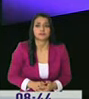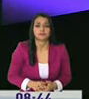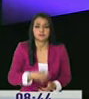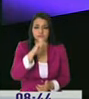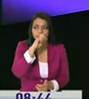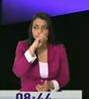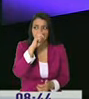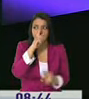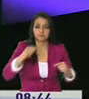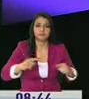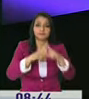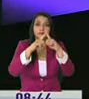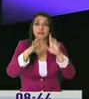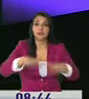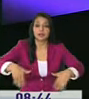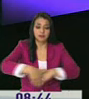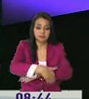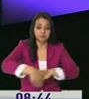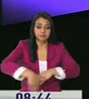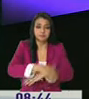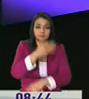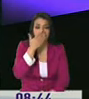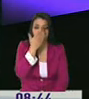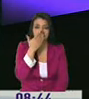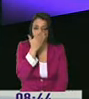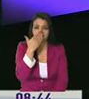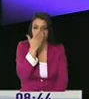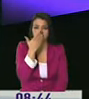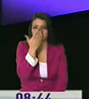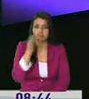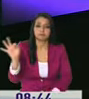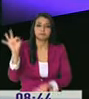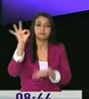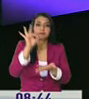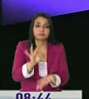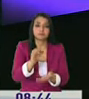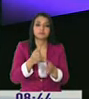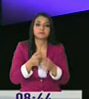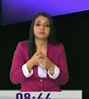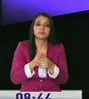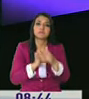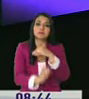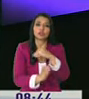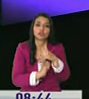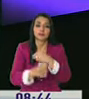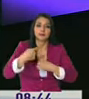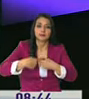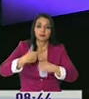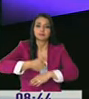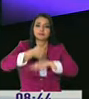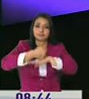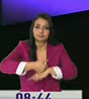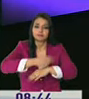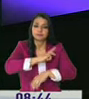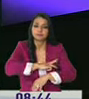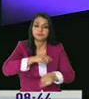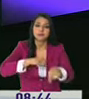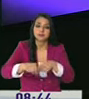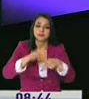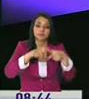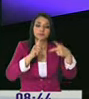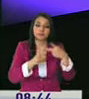está en el norte centro de la ciudad, va a estar justamente con representantes del Metro de Quito y de la Agencia Metropolitana de Tránsito, que nos